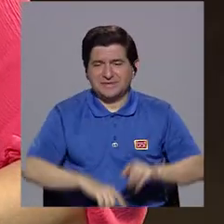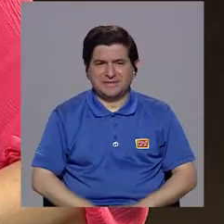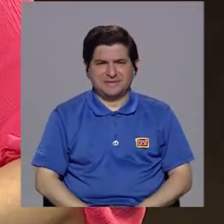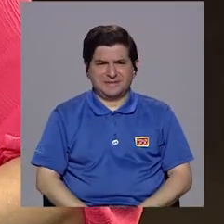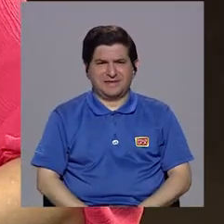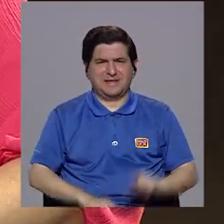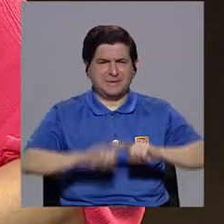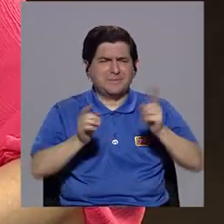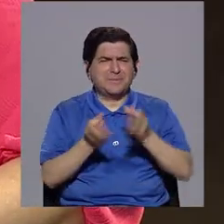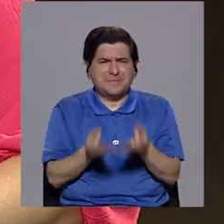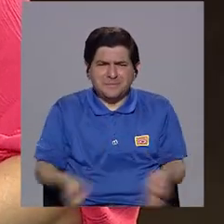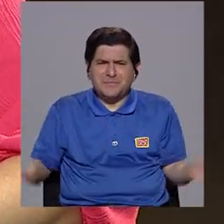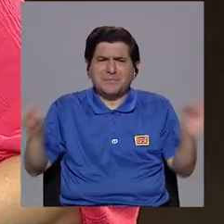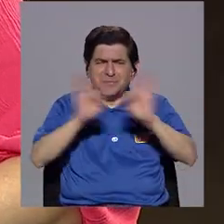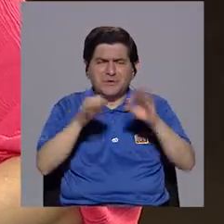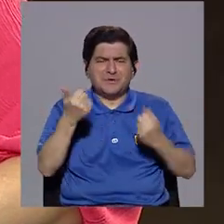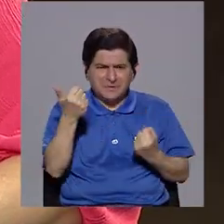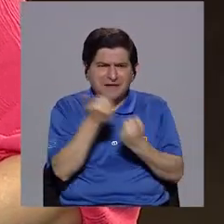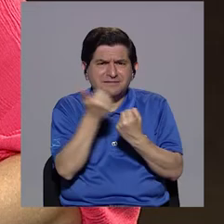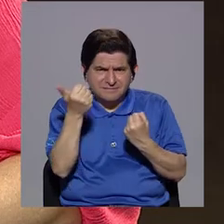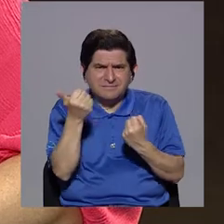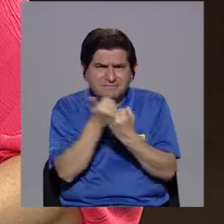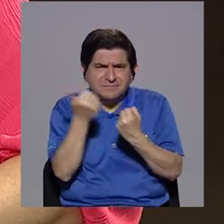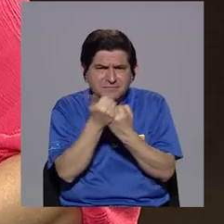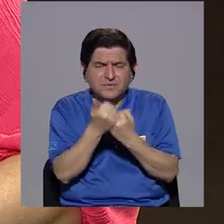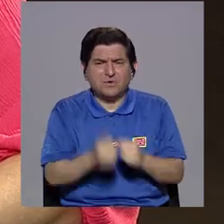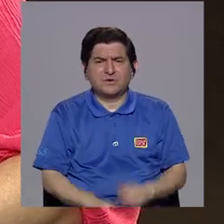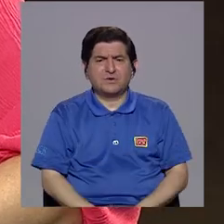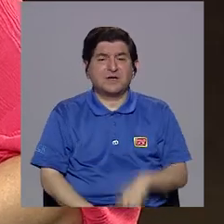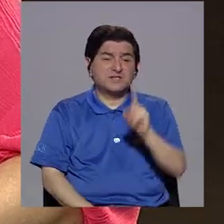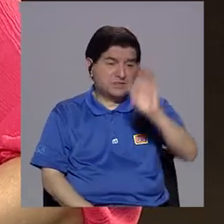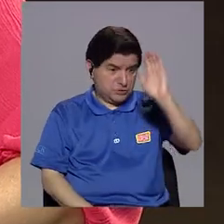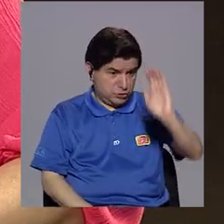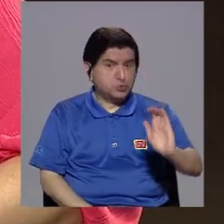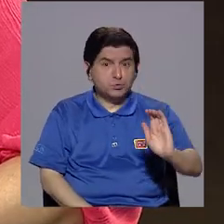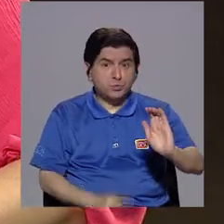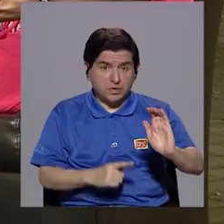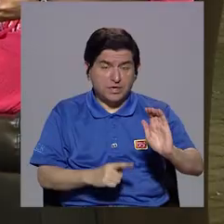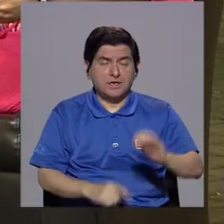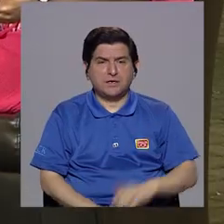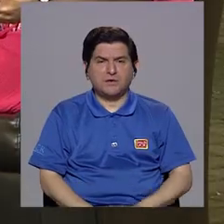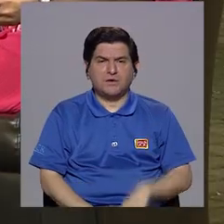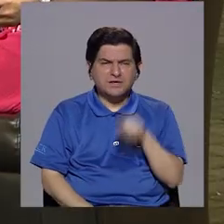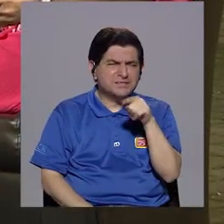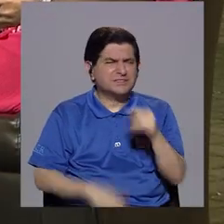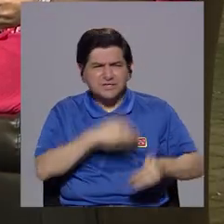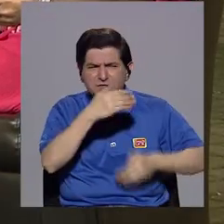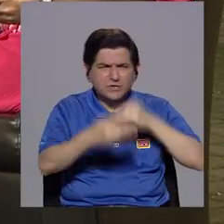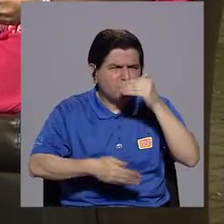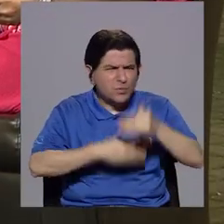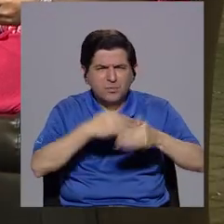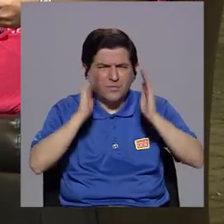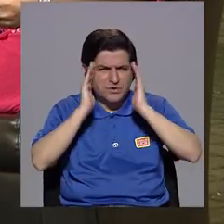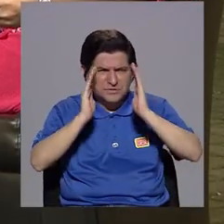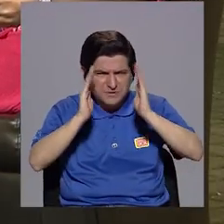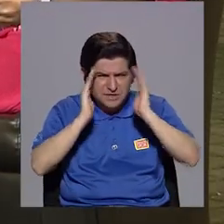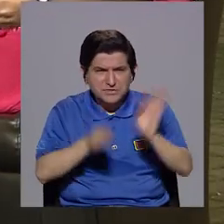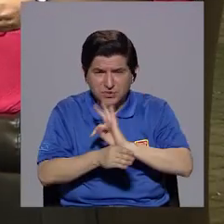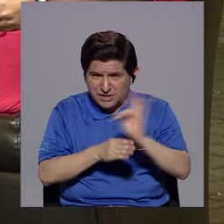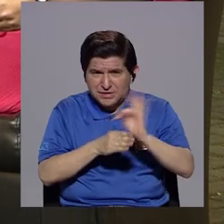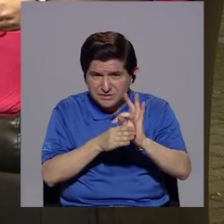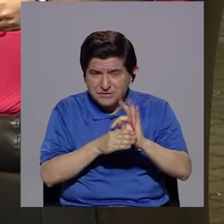Depende, pero sí, por general, caso. Sí es importante, digamos, el apoyo de la cuando familia. Cuando es un niño, que se está recibiendo un proceso, un